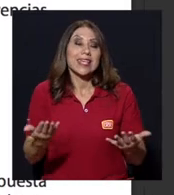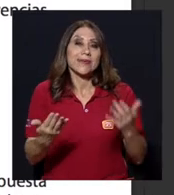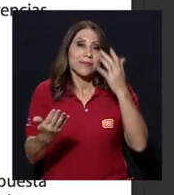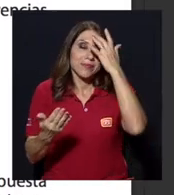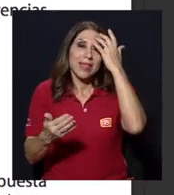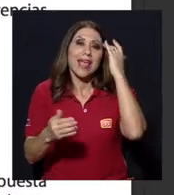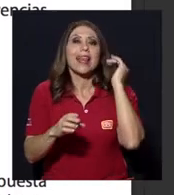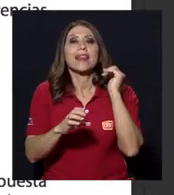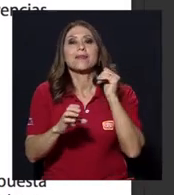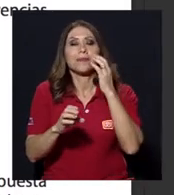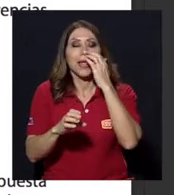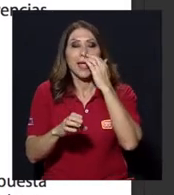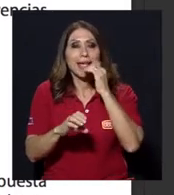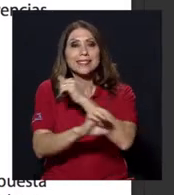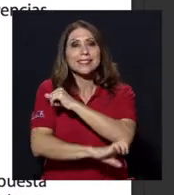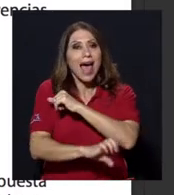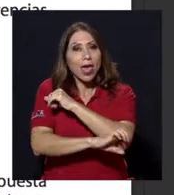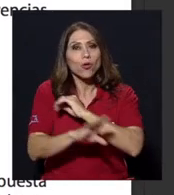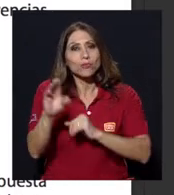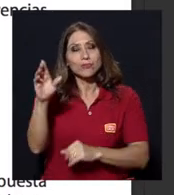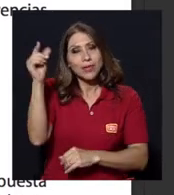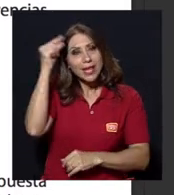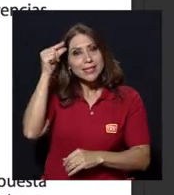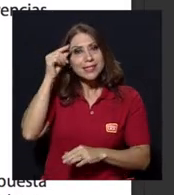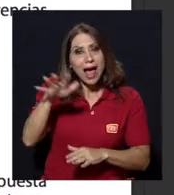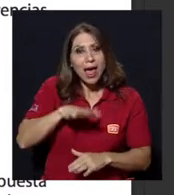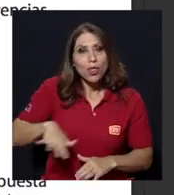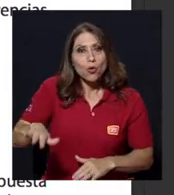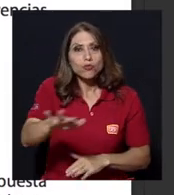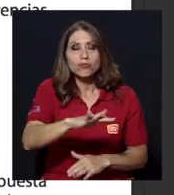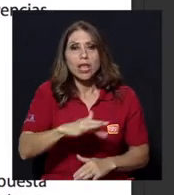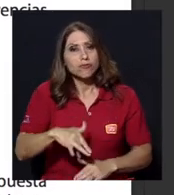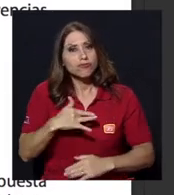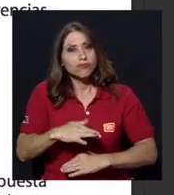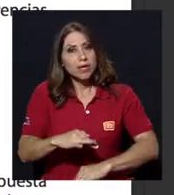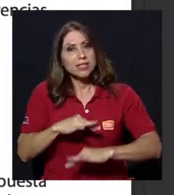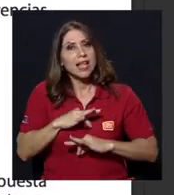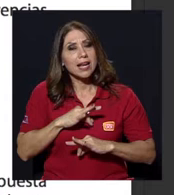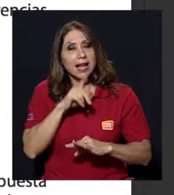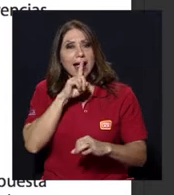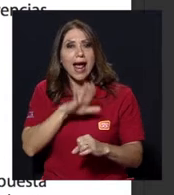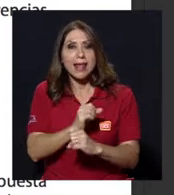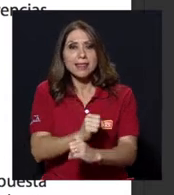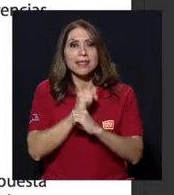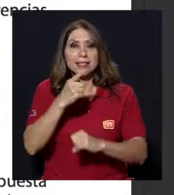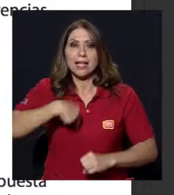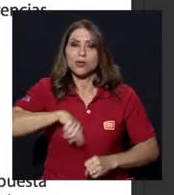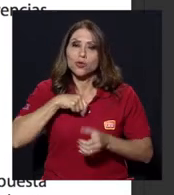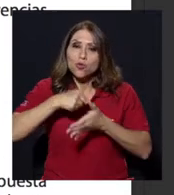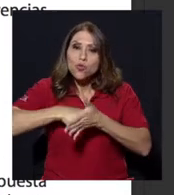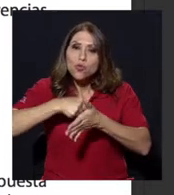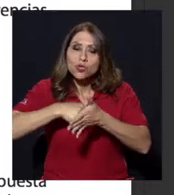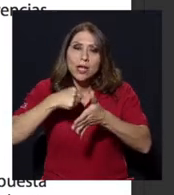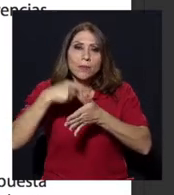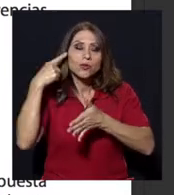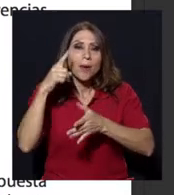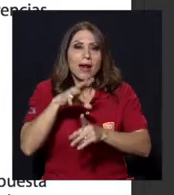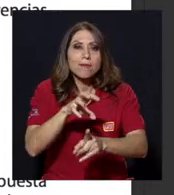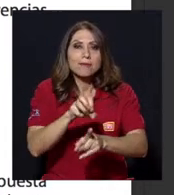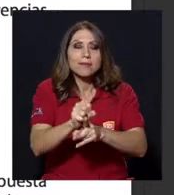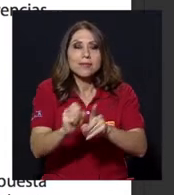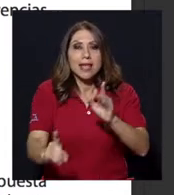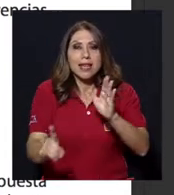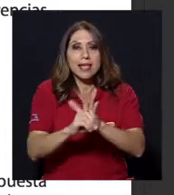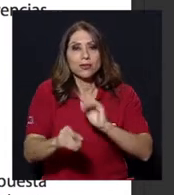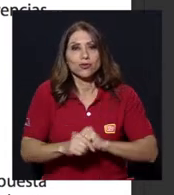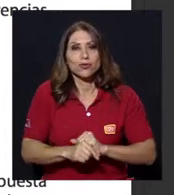el Estado, digamos, garantiza, un Estado de bienestar garantiza que efectivamente luchemos por derechos. Hay un básico,